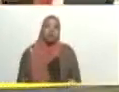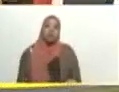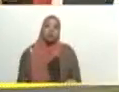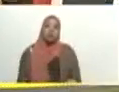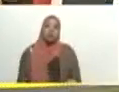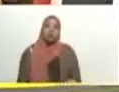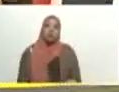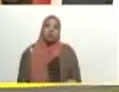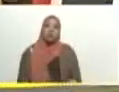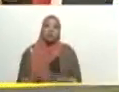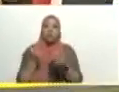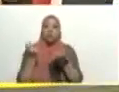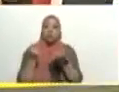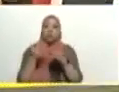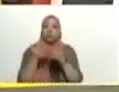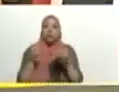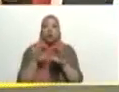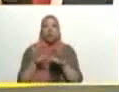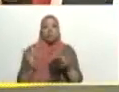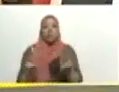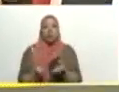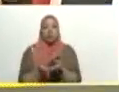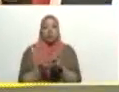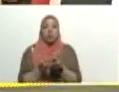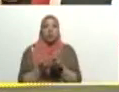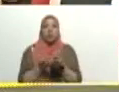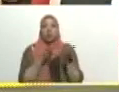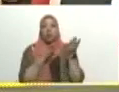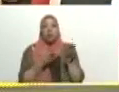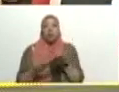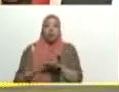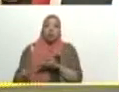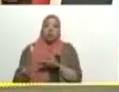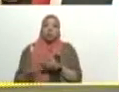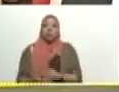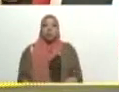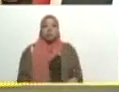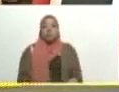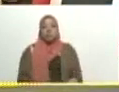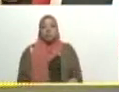Y hay inversionistas de todas partes del mundo. Bienvenido.